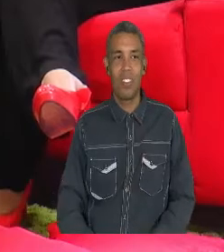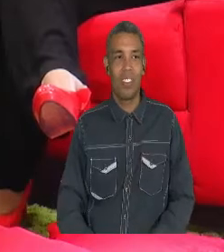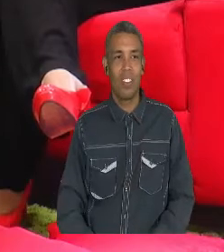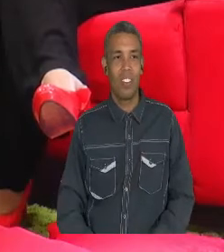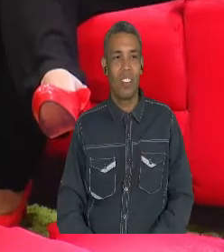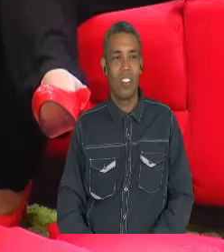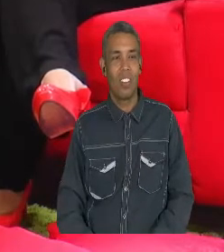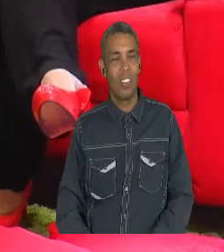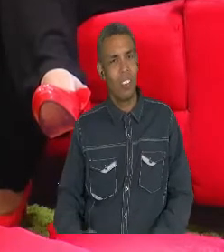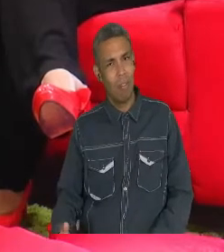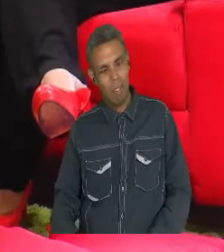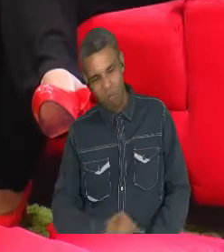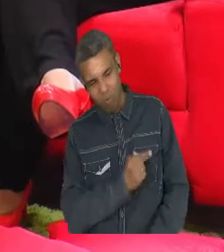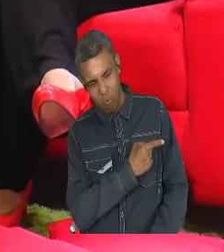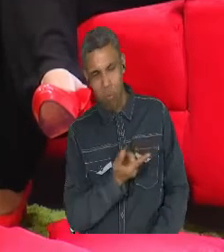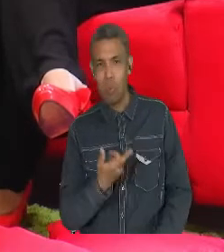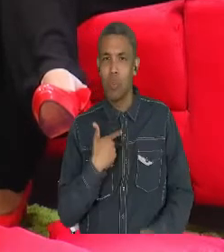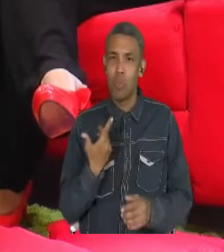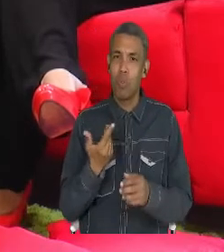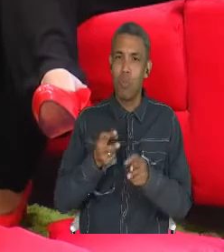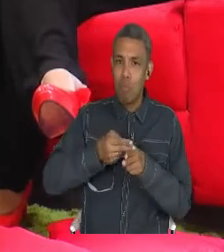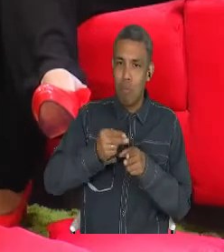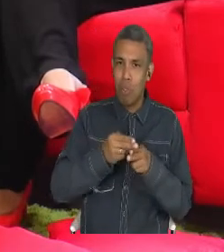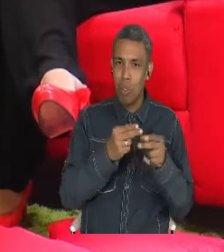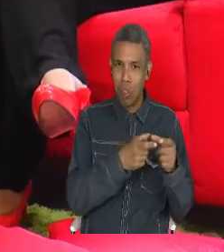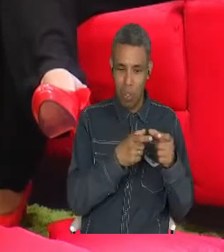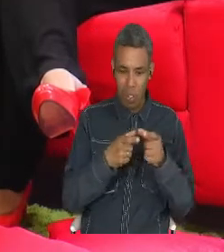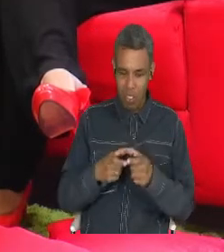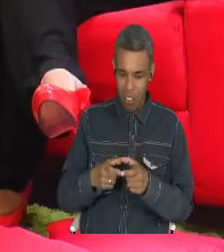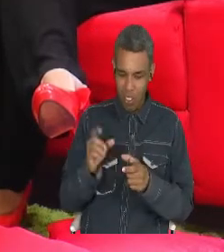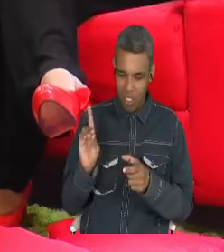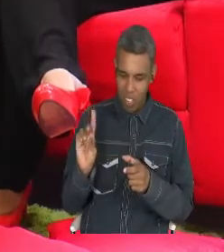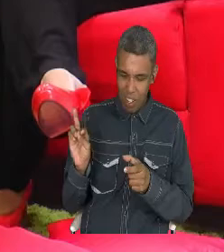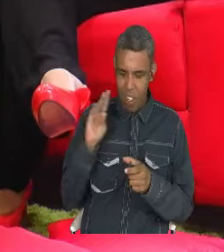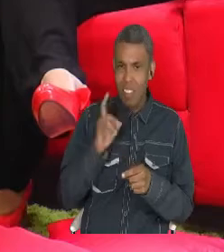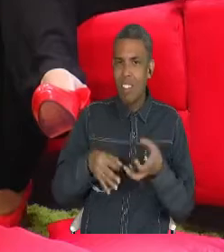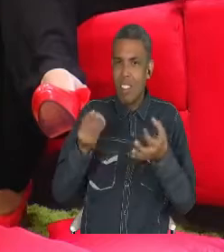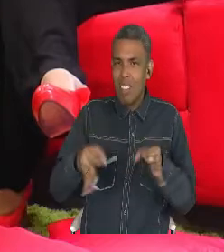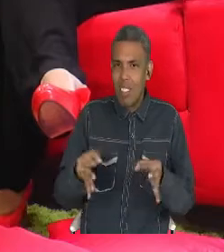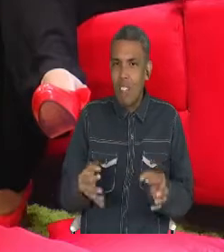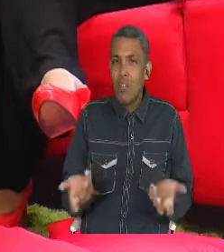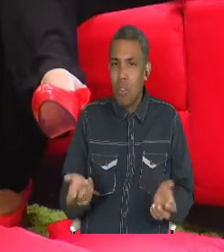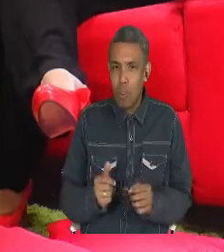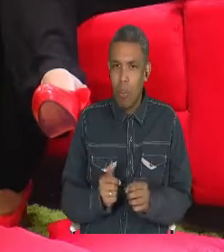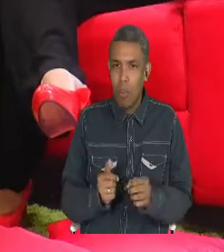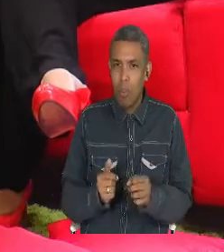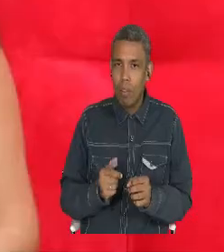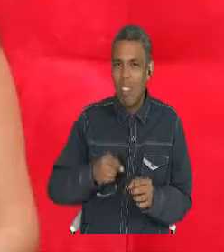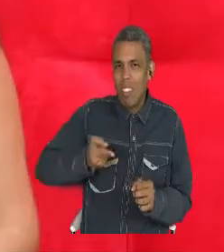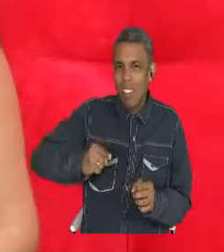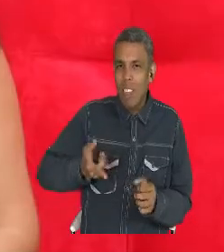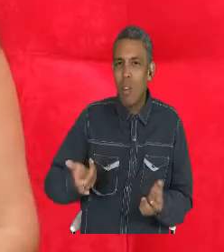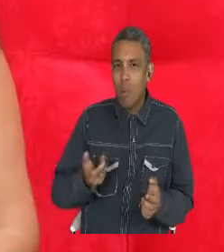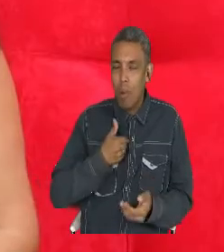ese nuevo trabajo que viene, cuál es tu nuevo sencillo, hacia qué viene enfocado, viene lleno de qué.